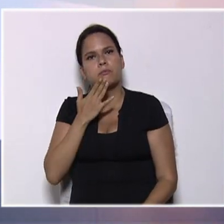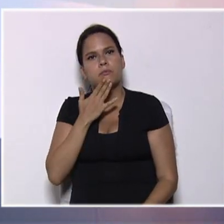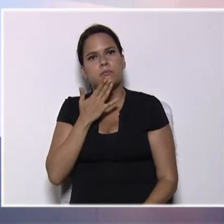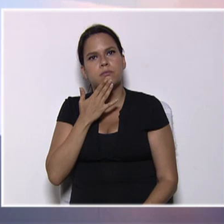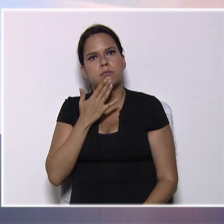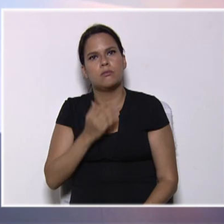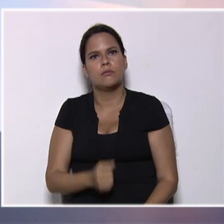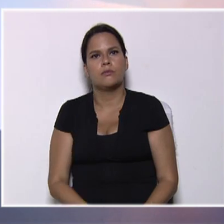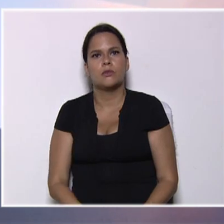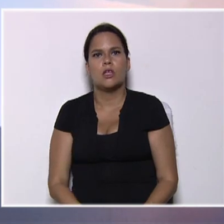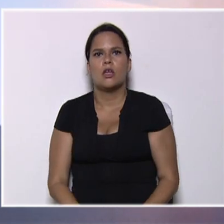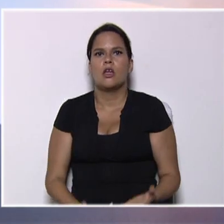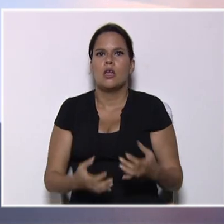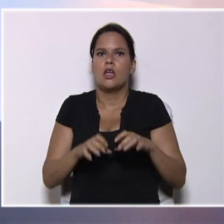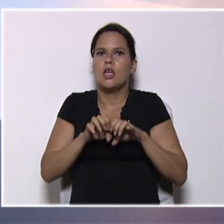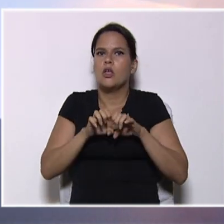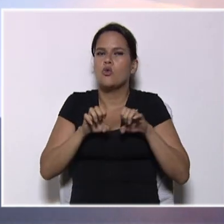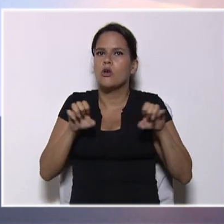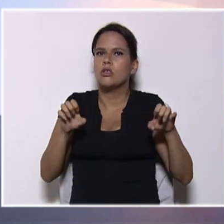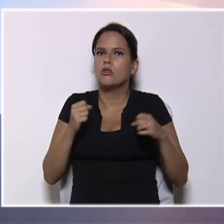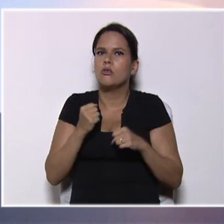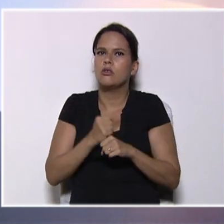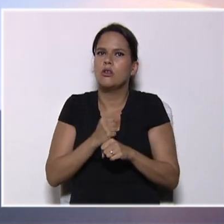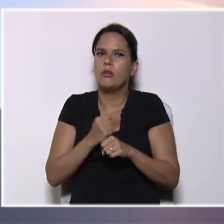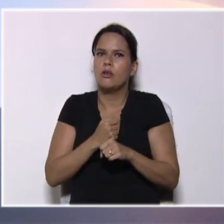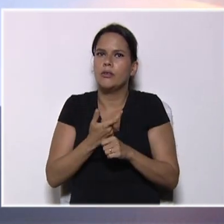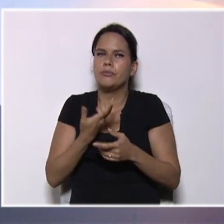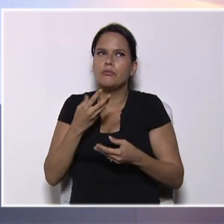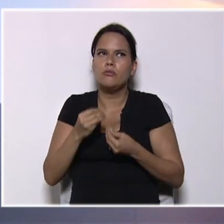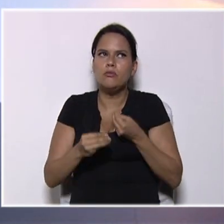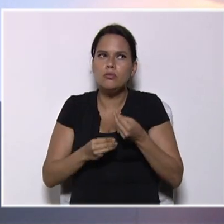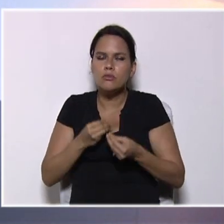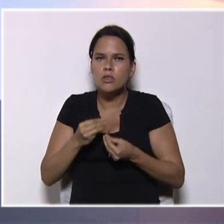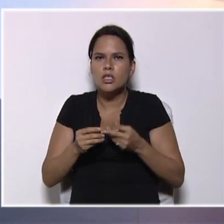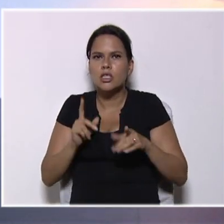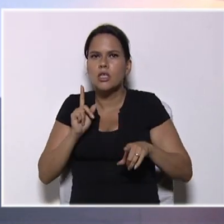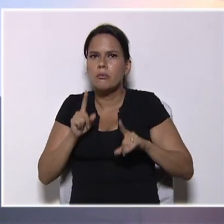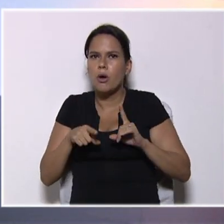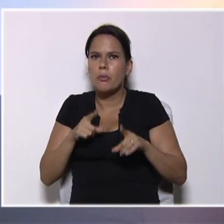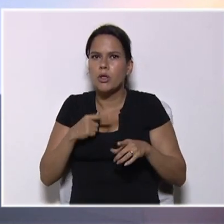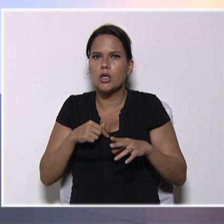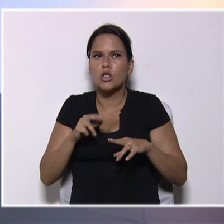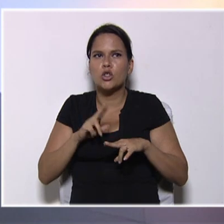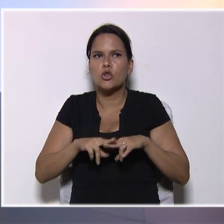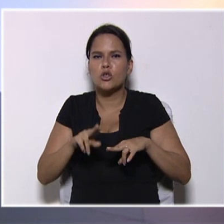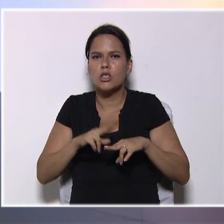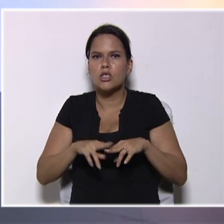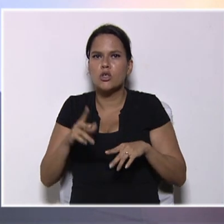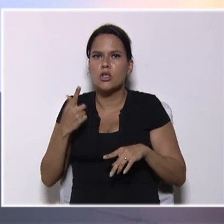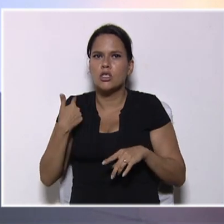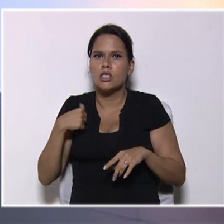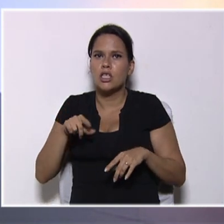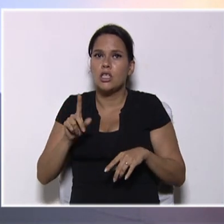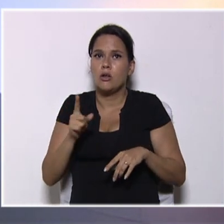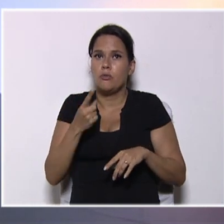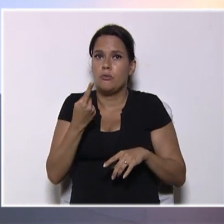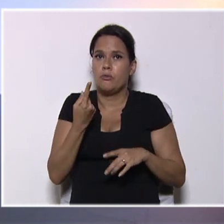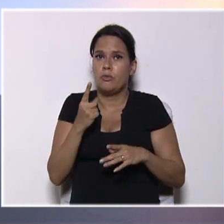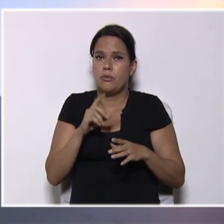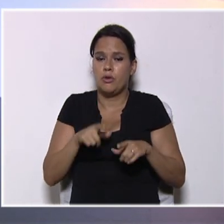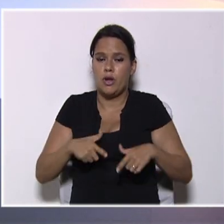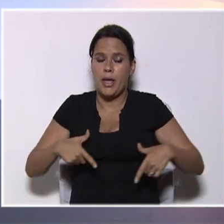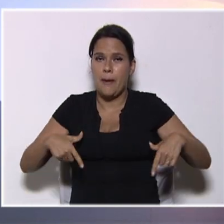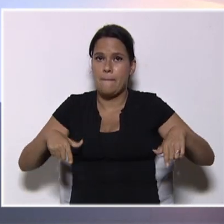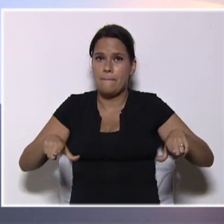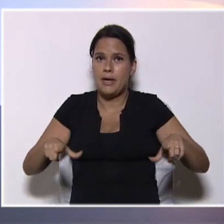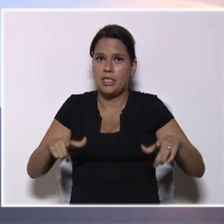programa de apoyo de educación y trabajo se desarrolla desde edades tempranas, desde que nuestros niños llegan a los primeros espacios y servicios de la modalidad de educación